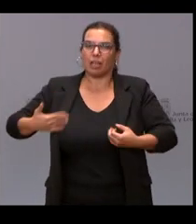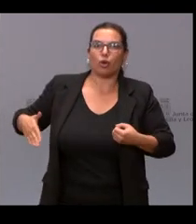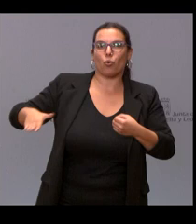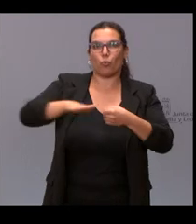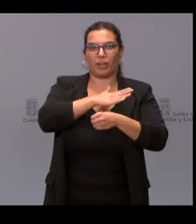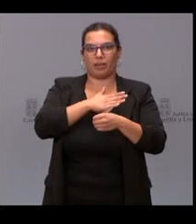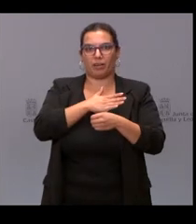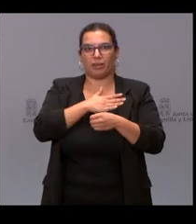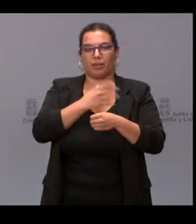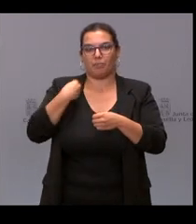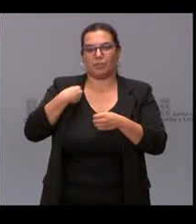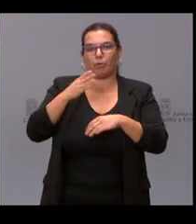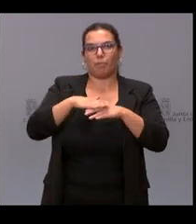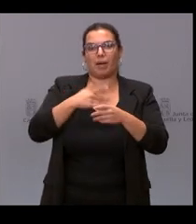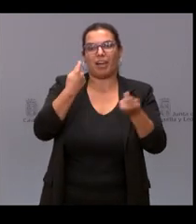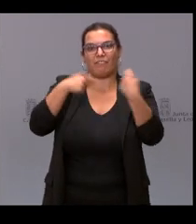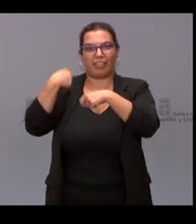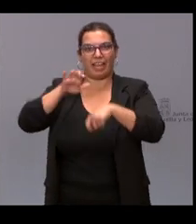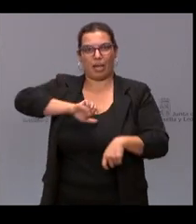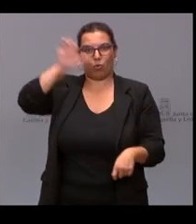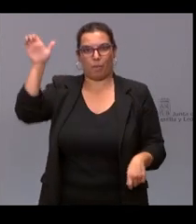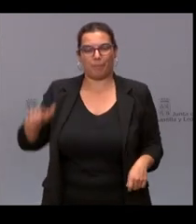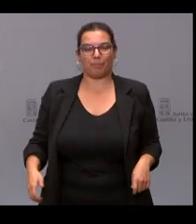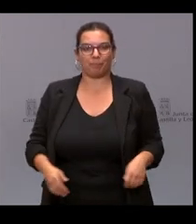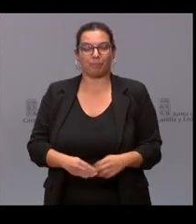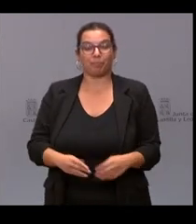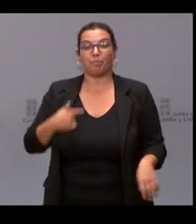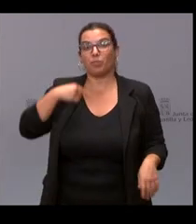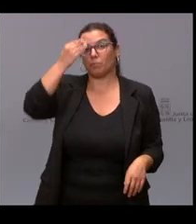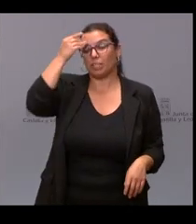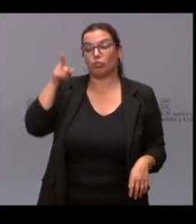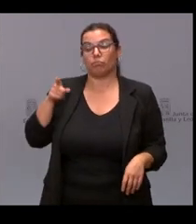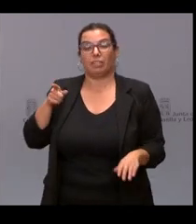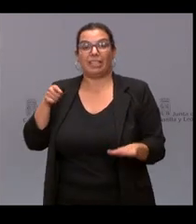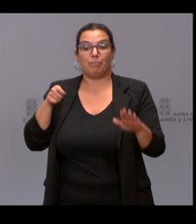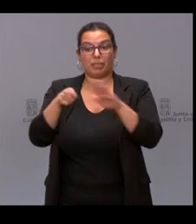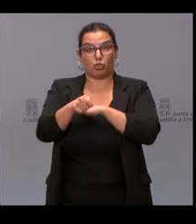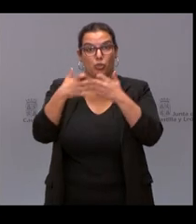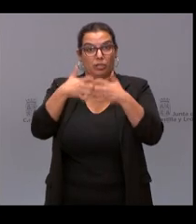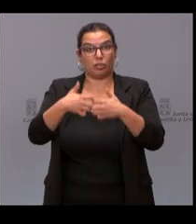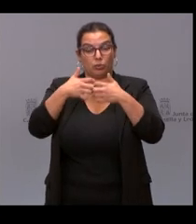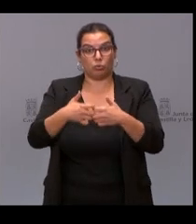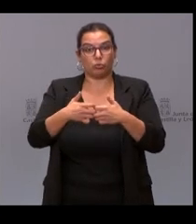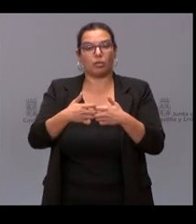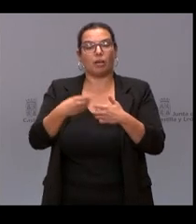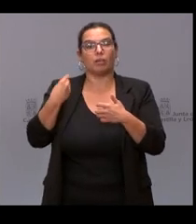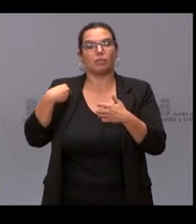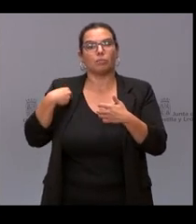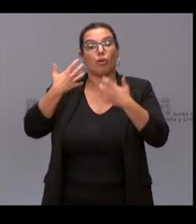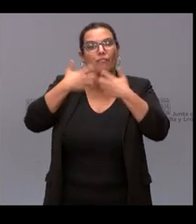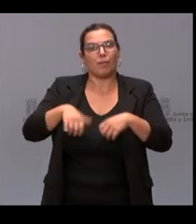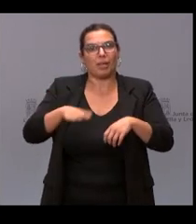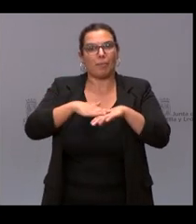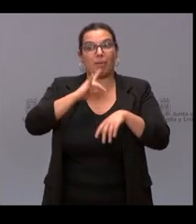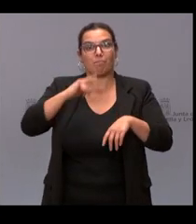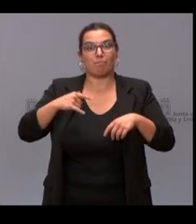del mercado europeo. Creo que esta inversión industrial en la planta de baterías de tecnología de Innovat